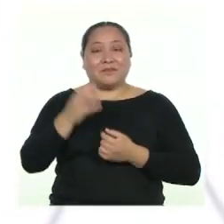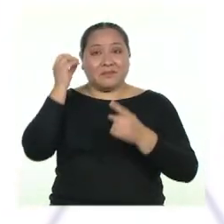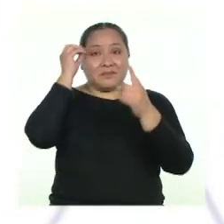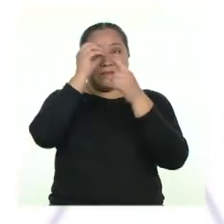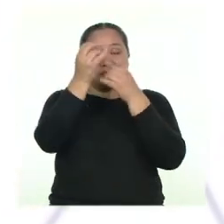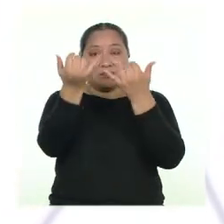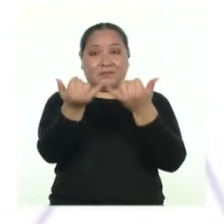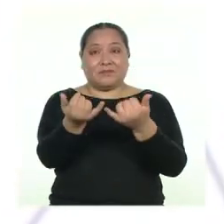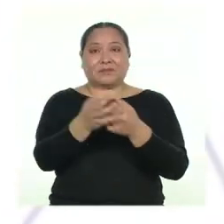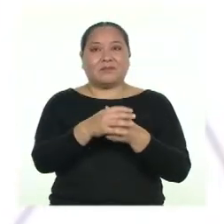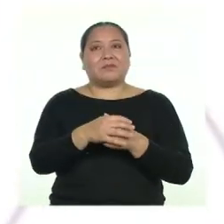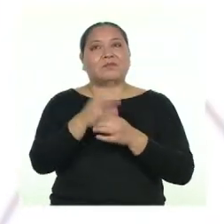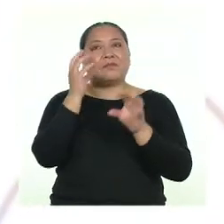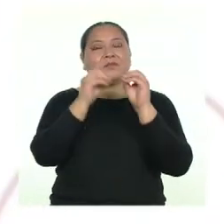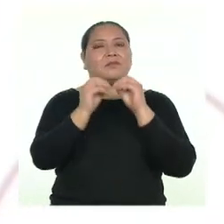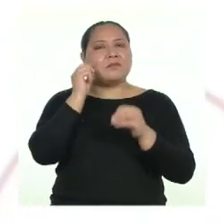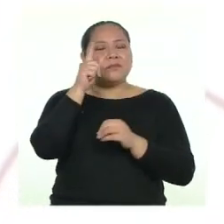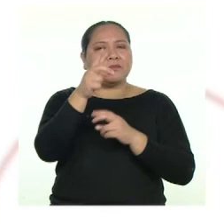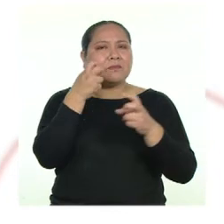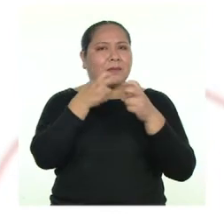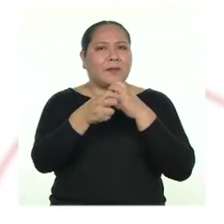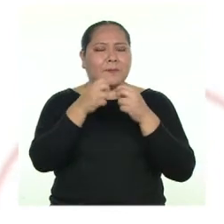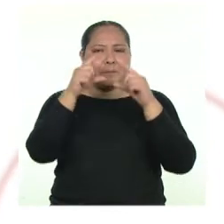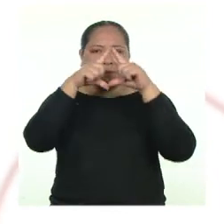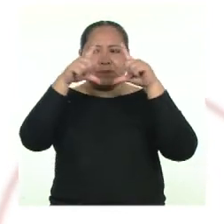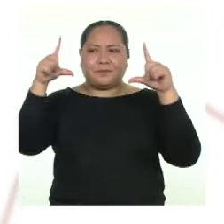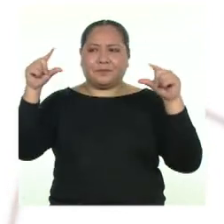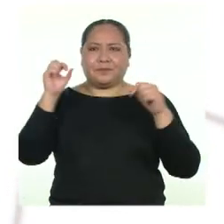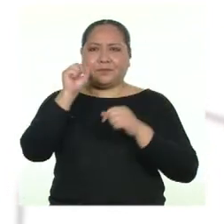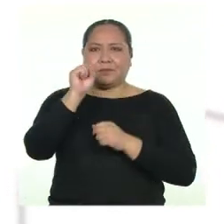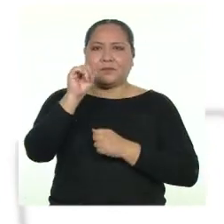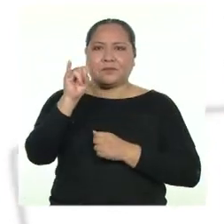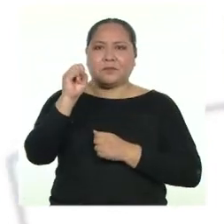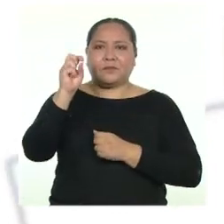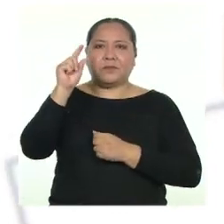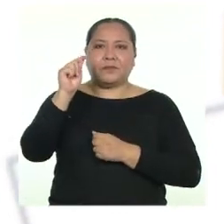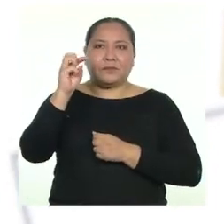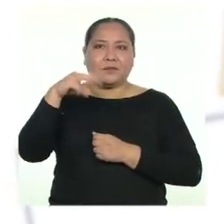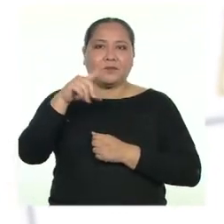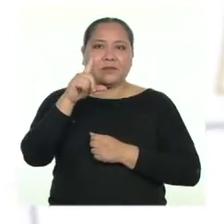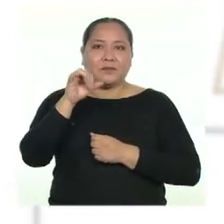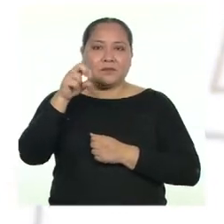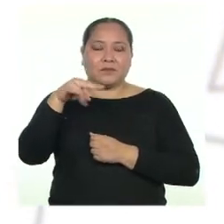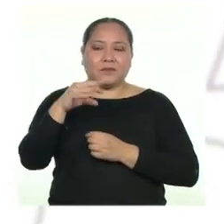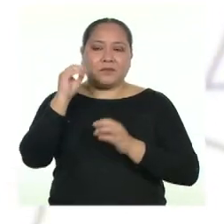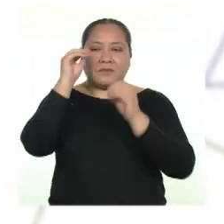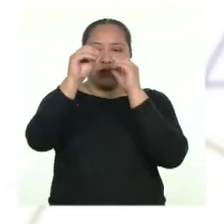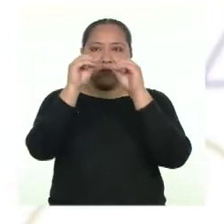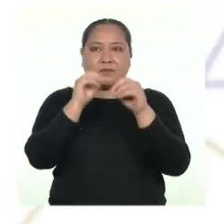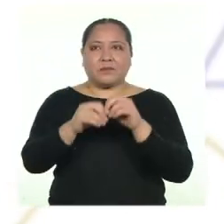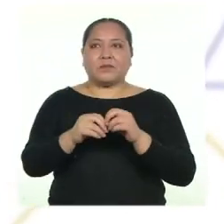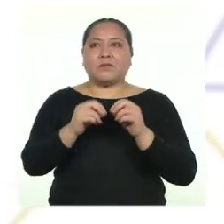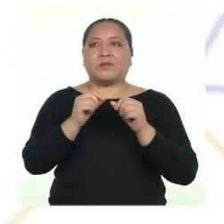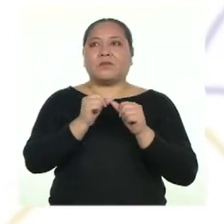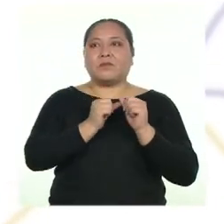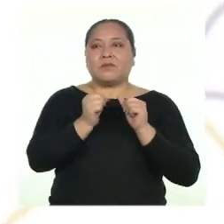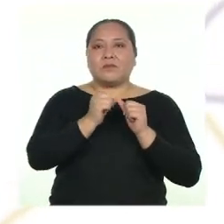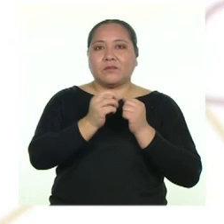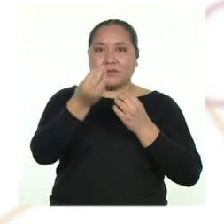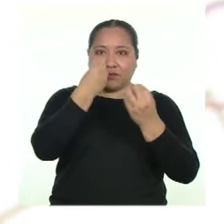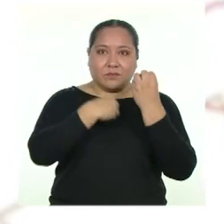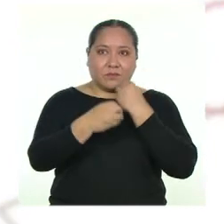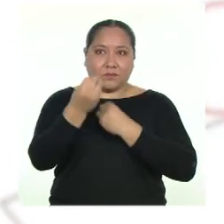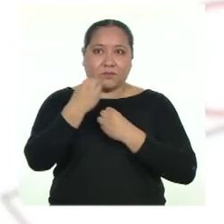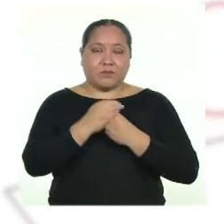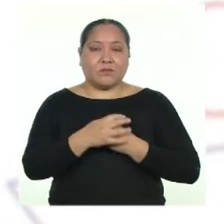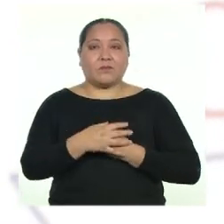del día, plantea una situación de un sistema de ecuaciones lineales que involucre los valores nutritivos de los